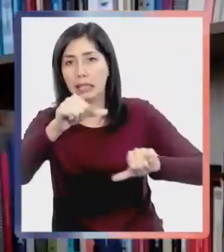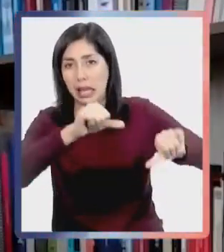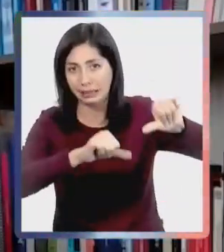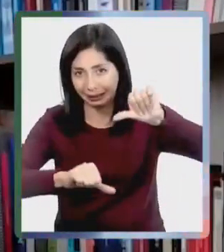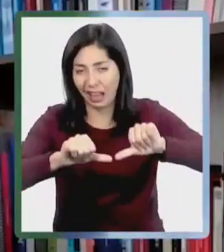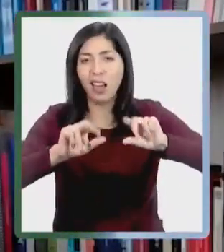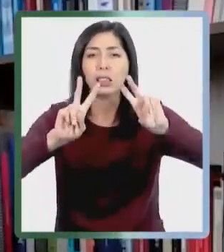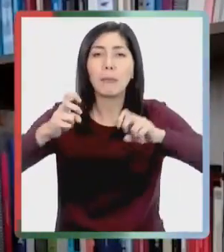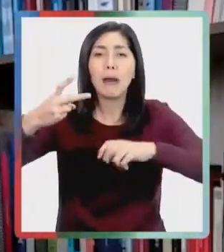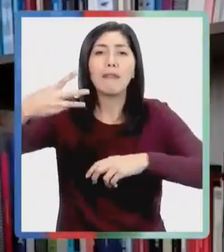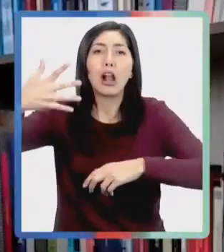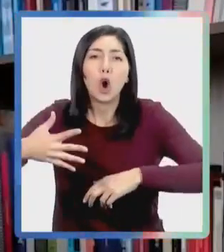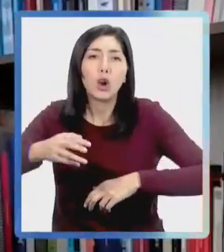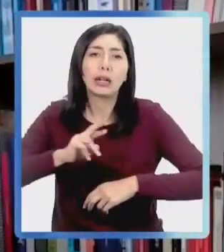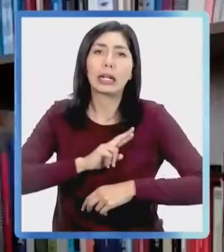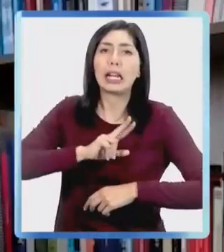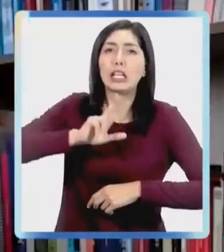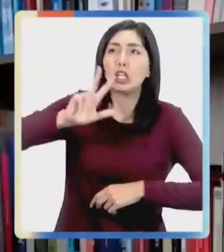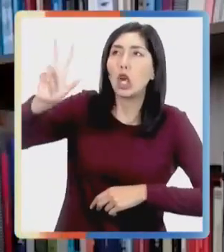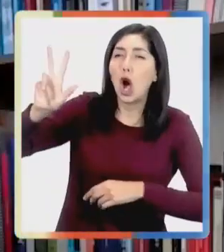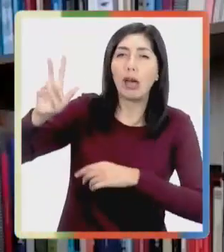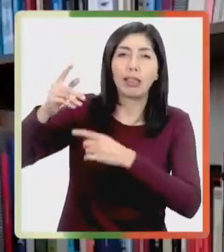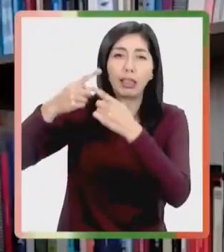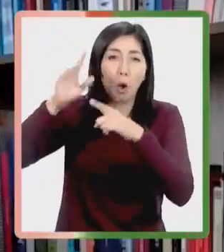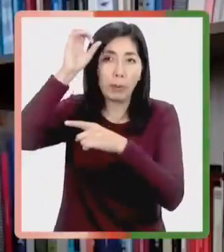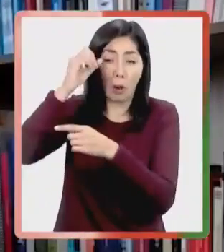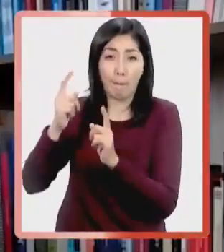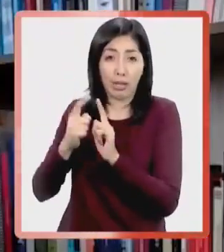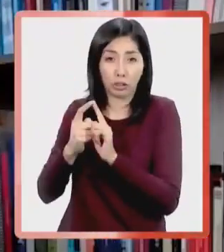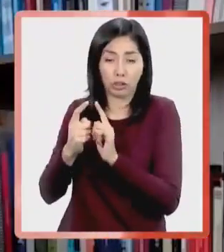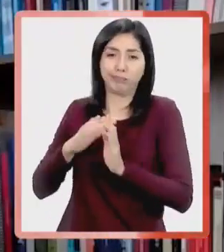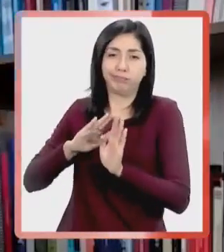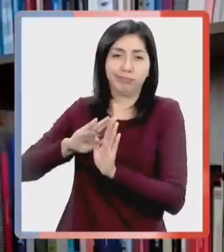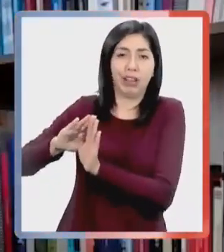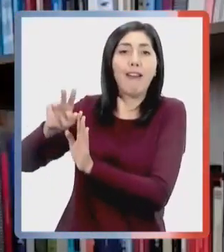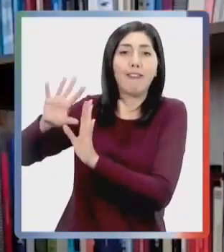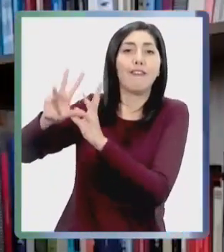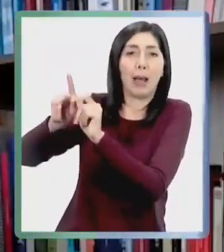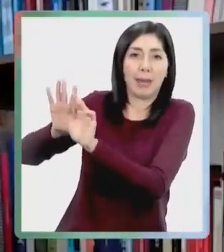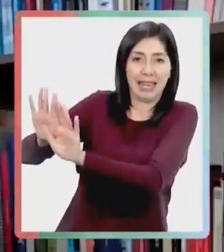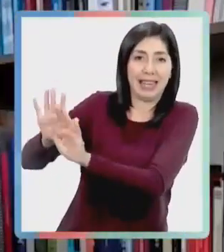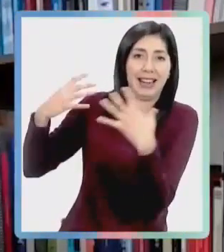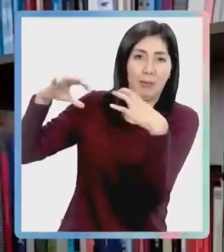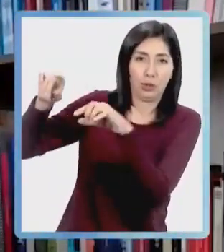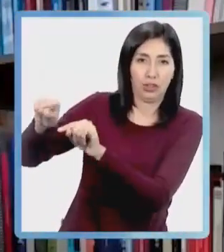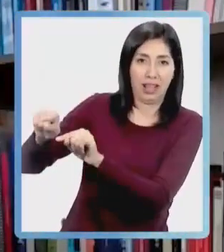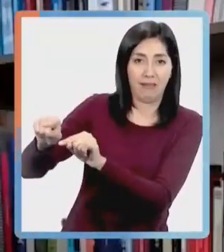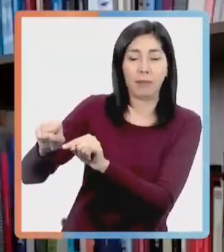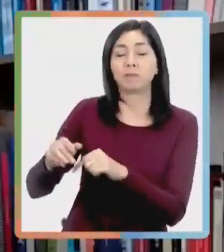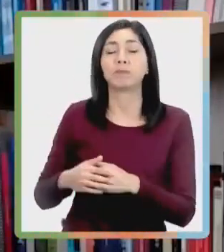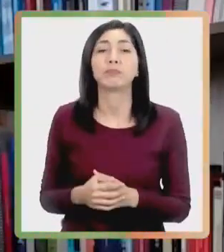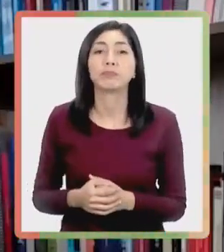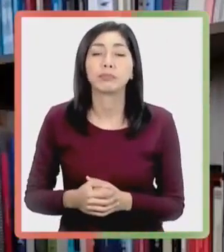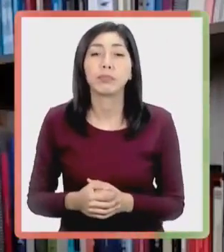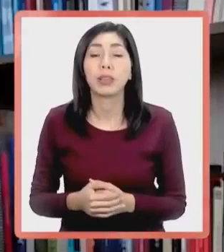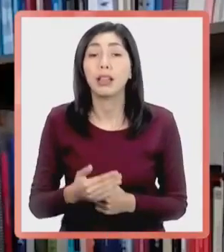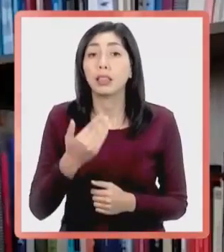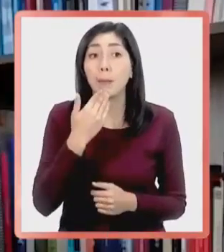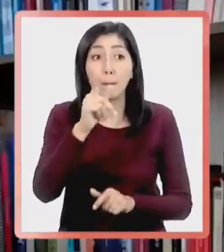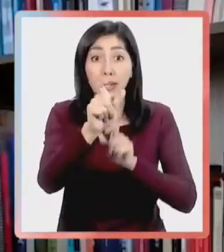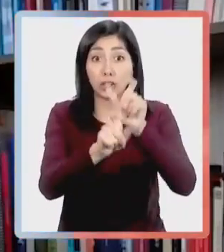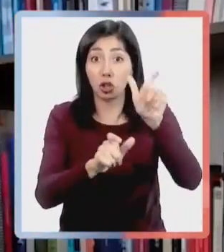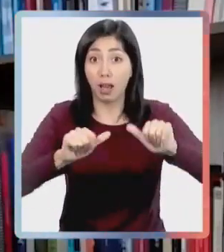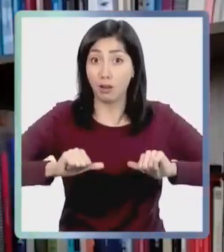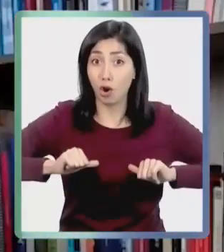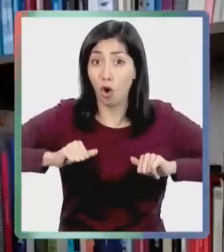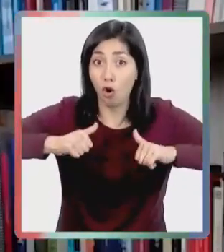y dejar los temas valóricos, religiosos, de cosmovisión, para la familia. Y esto tiene una lógica también, y es que los adolescentes,